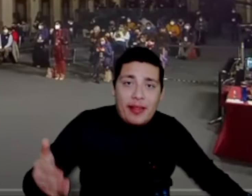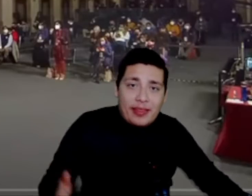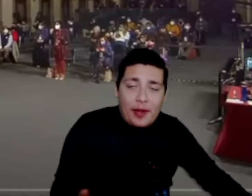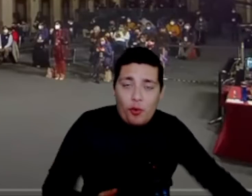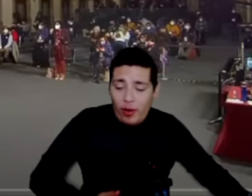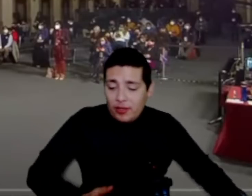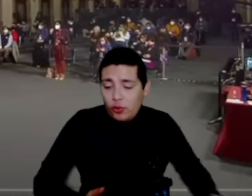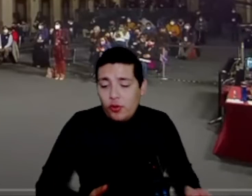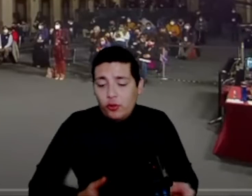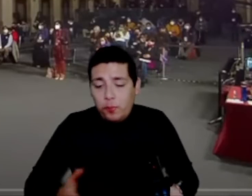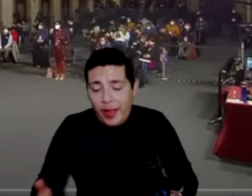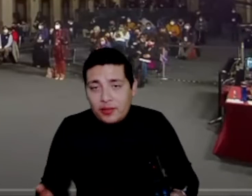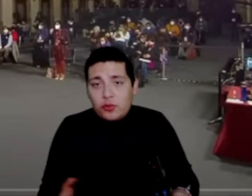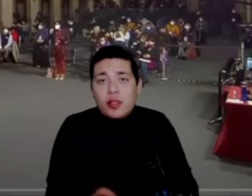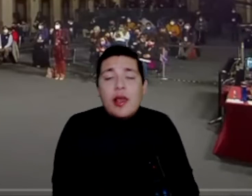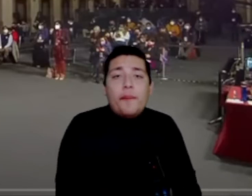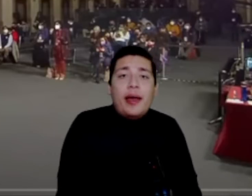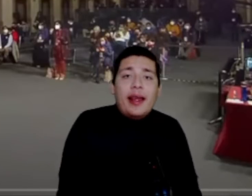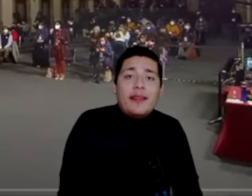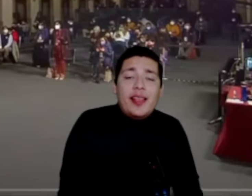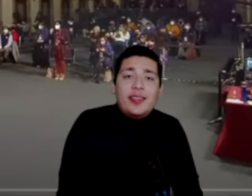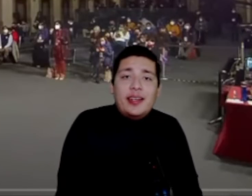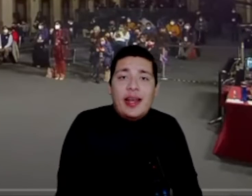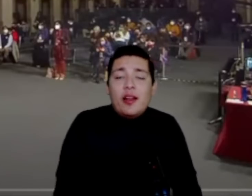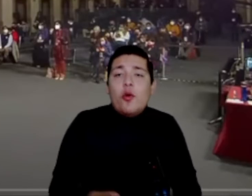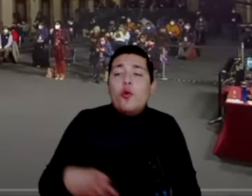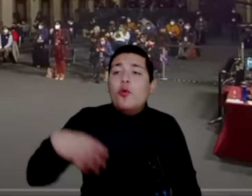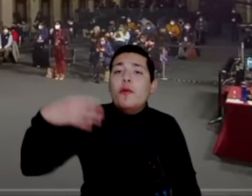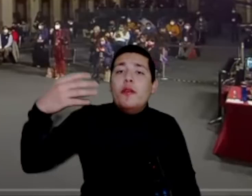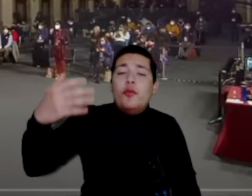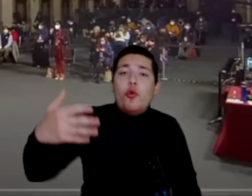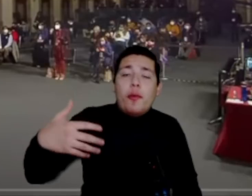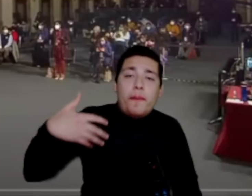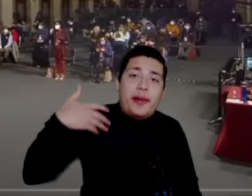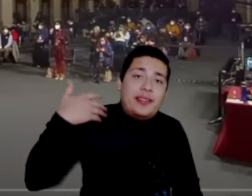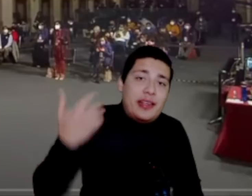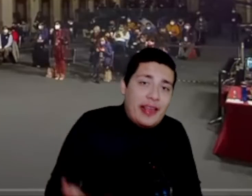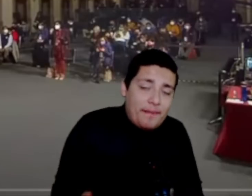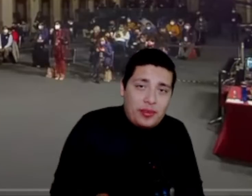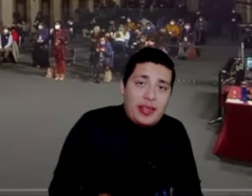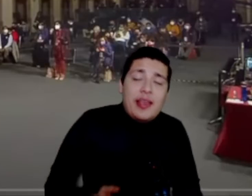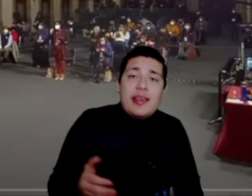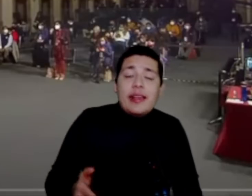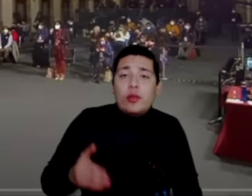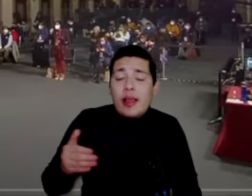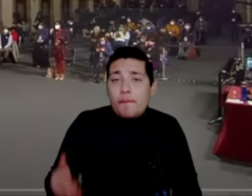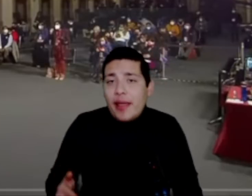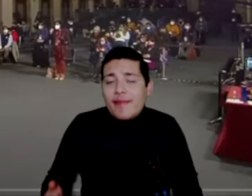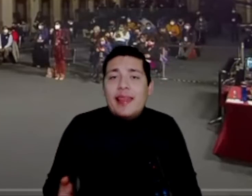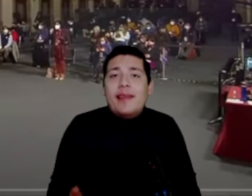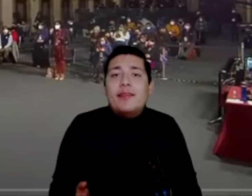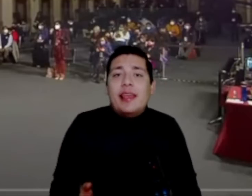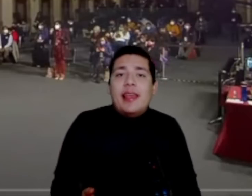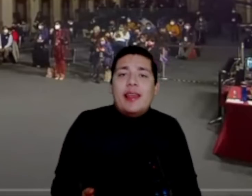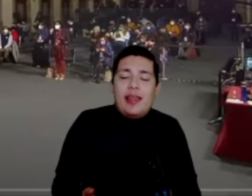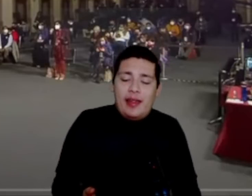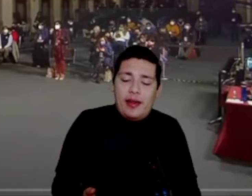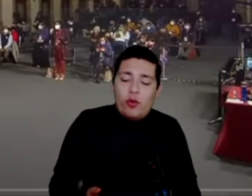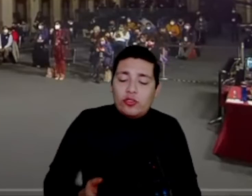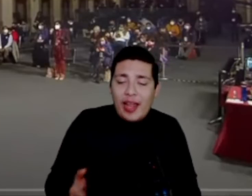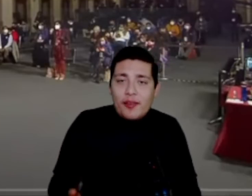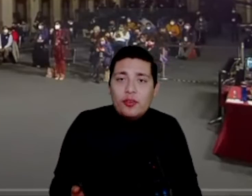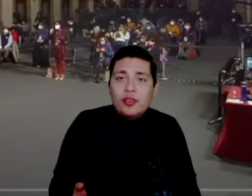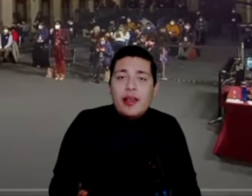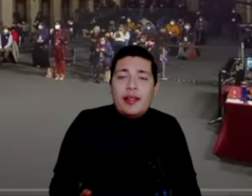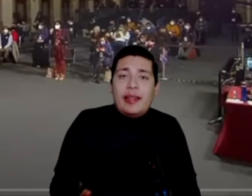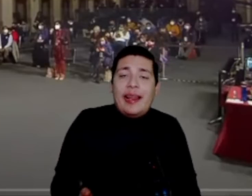primer mandatario, cuáles son los pasos para designar un nuevo presidente, y depende de